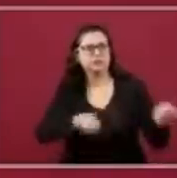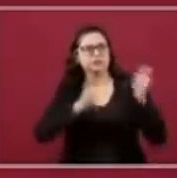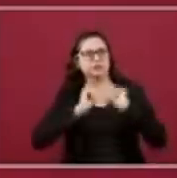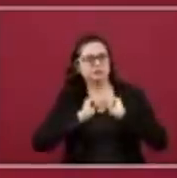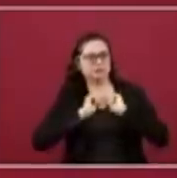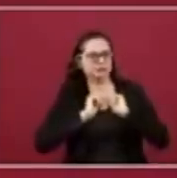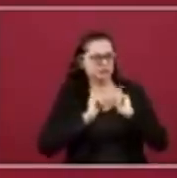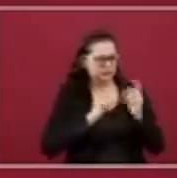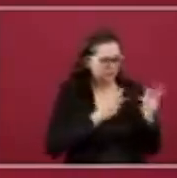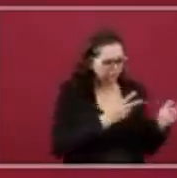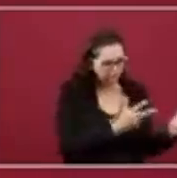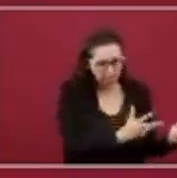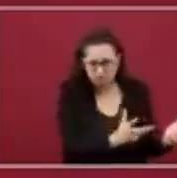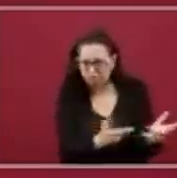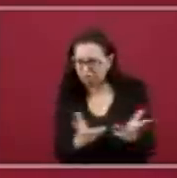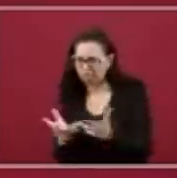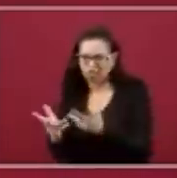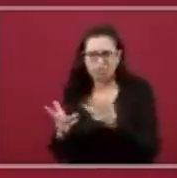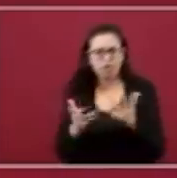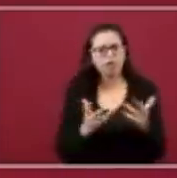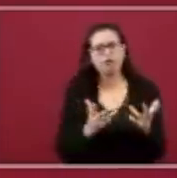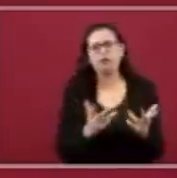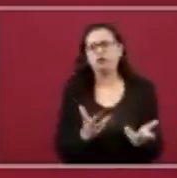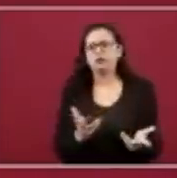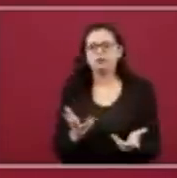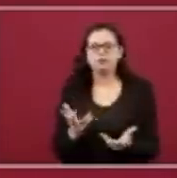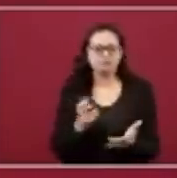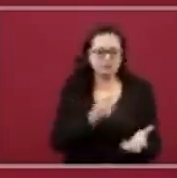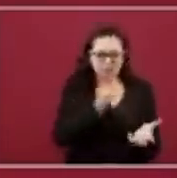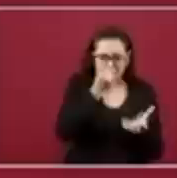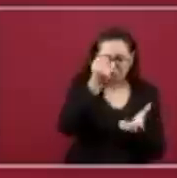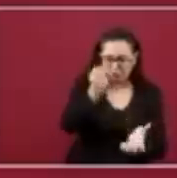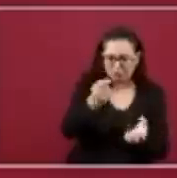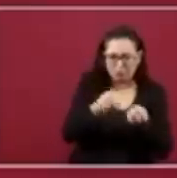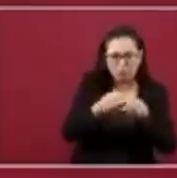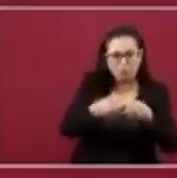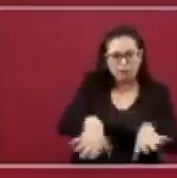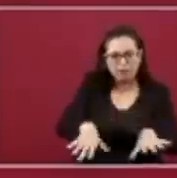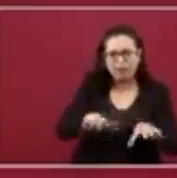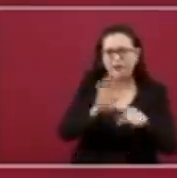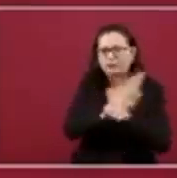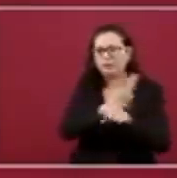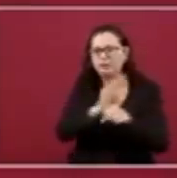inversiones sin beneficios,